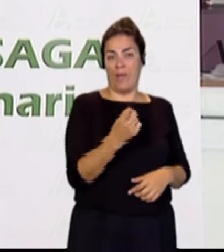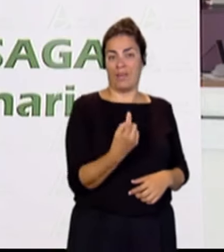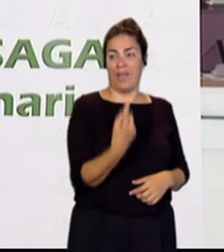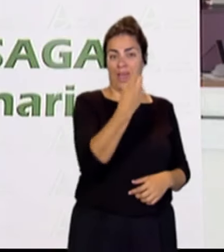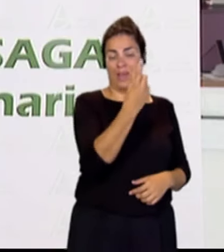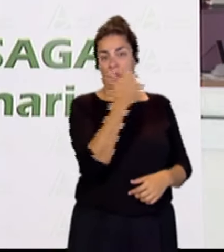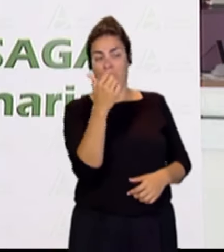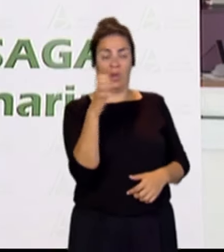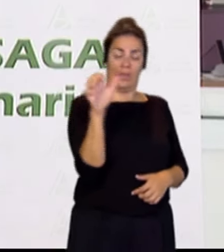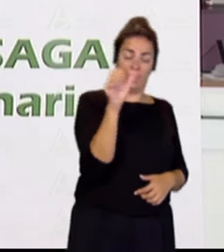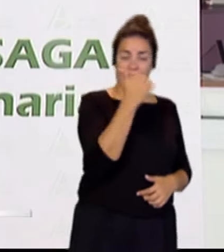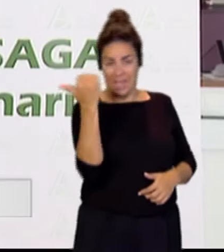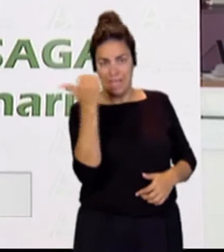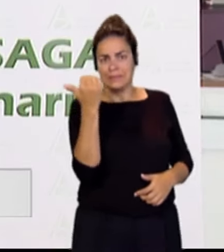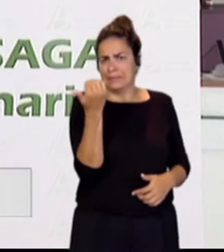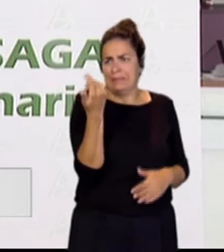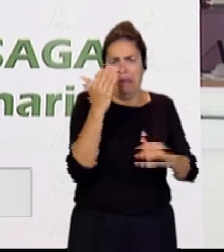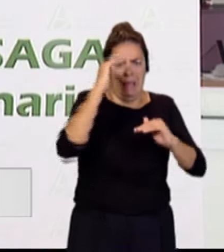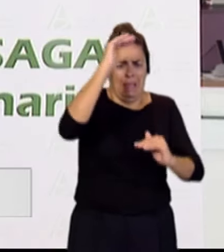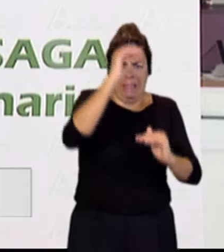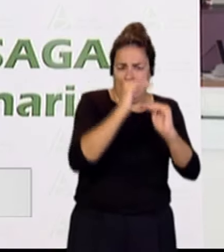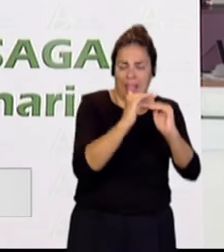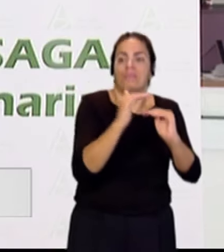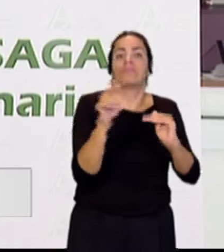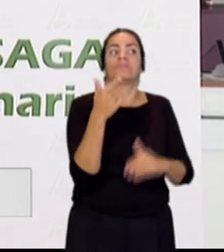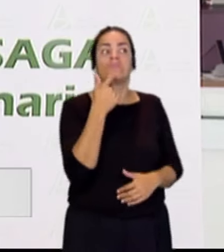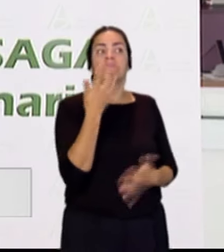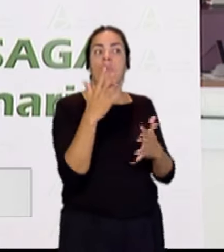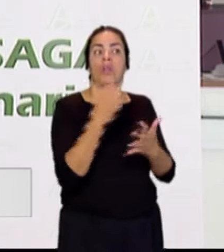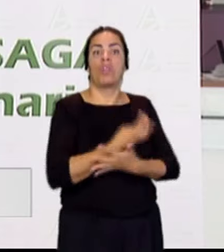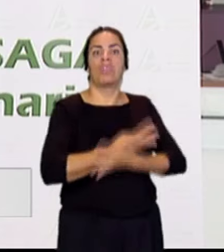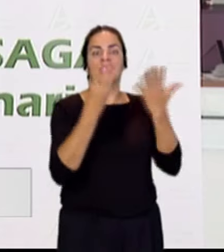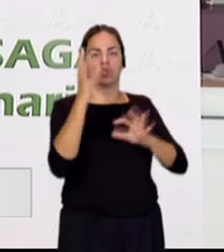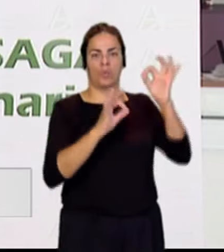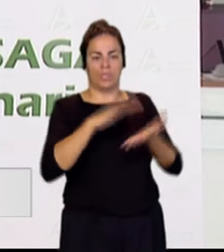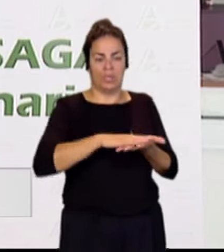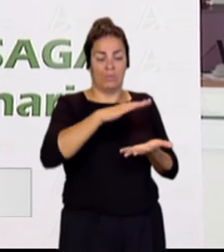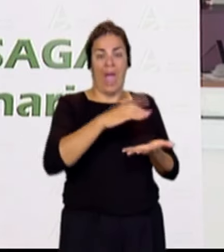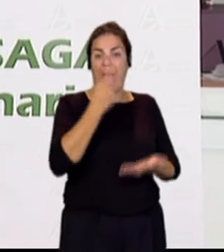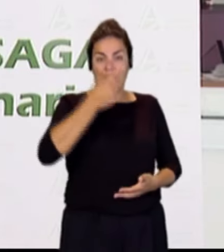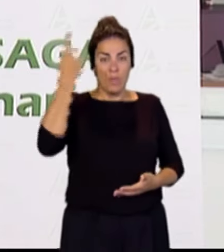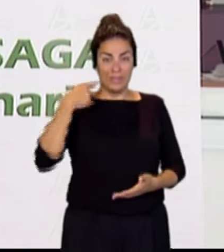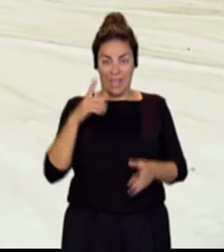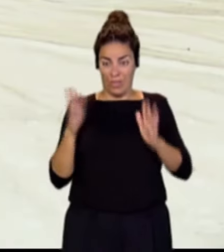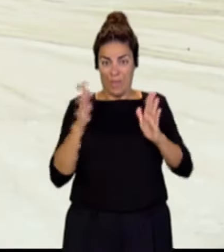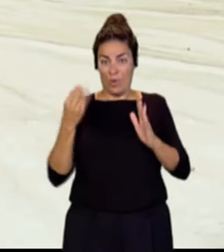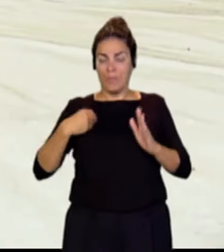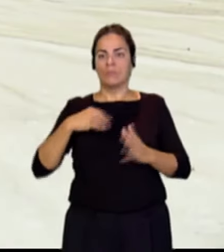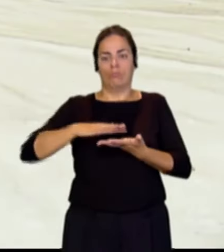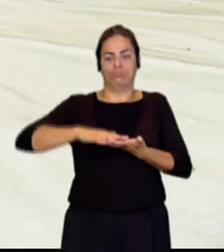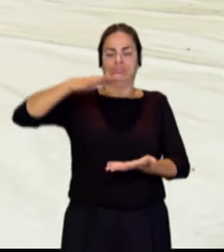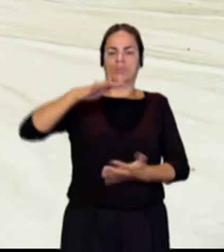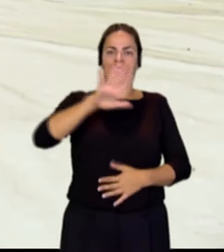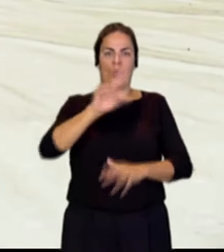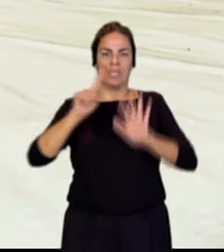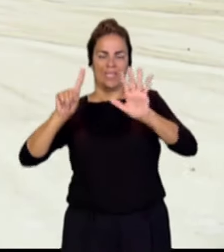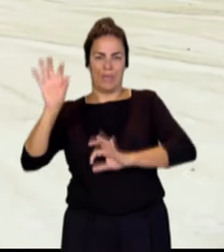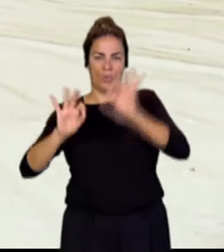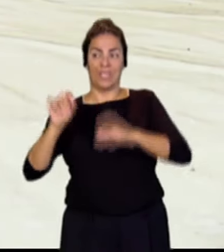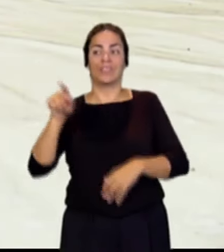en torno al 18,6 por de almacenamiento cuando el año pasado en esta misma época estaba al 56 es la balsa de Valle